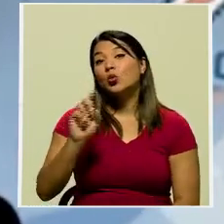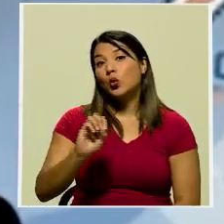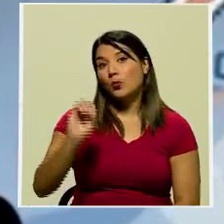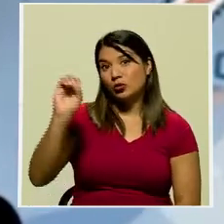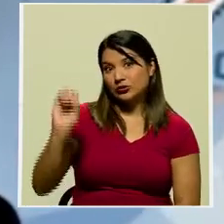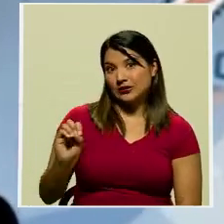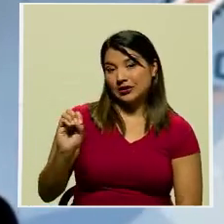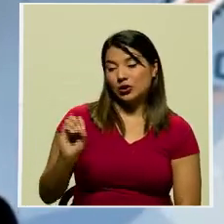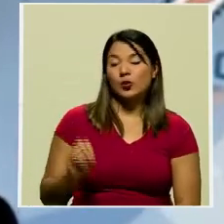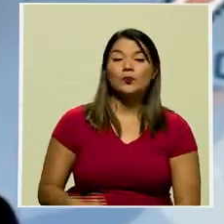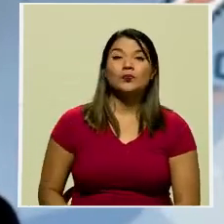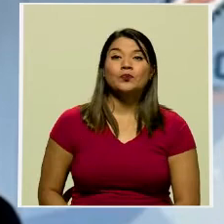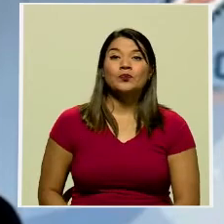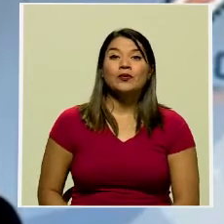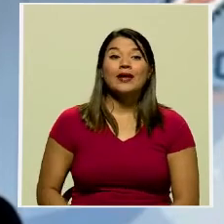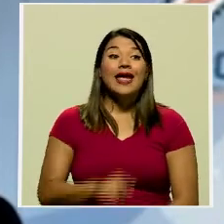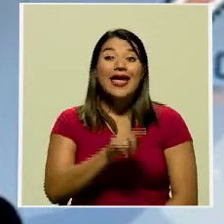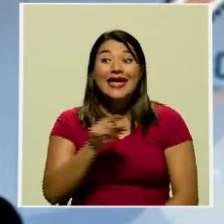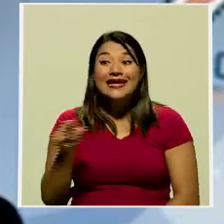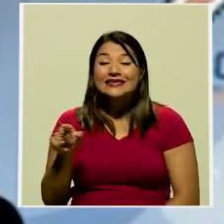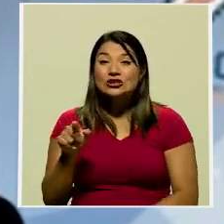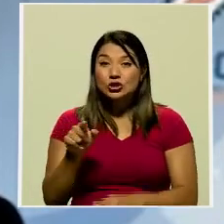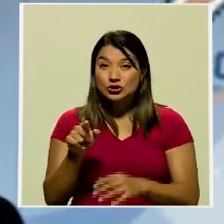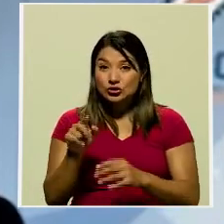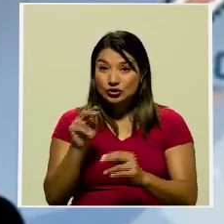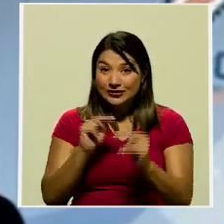total. De esos establecimientos, el